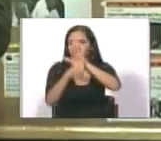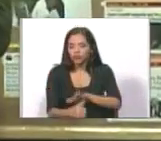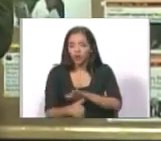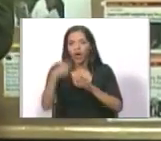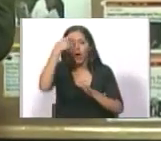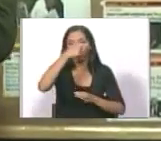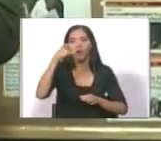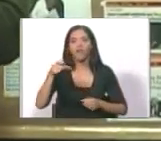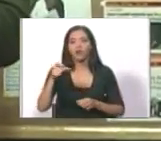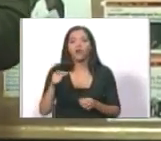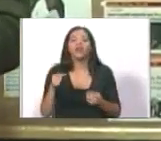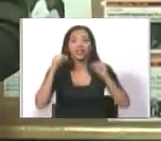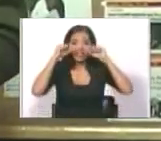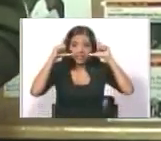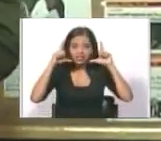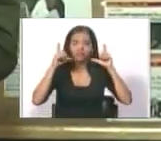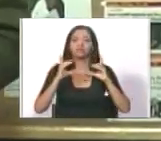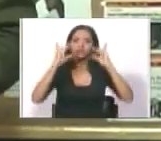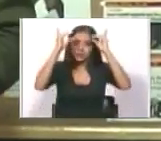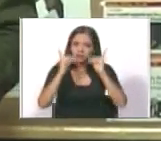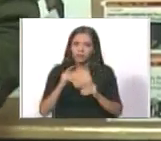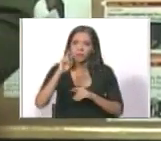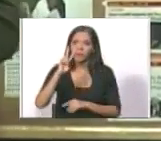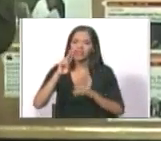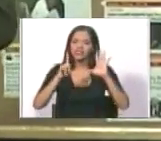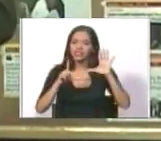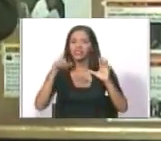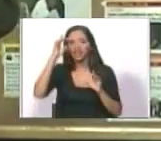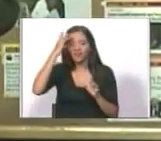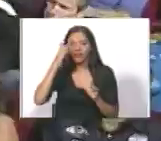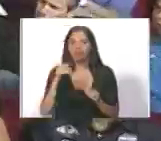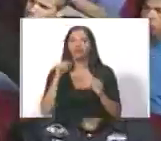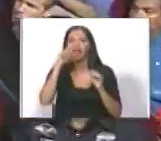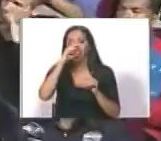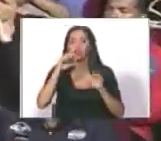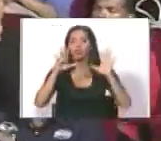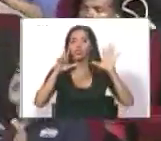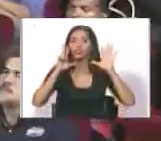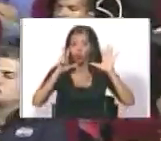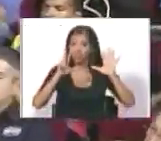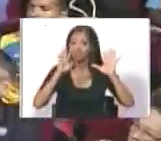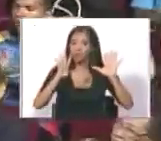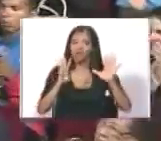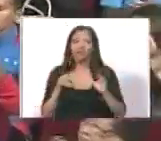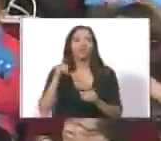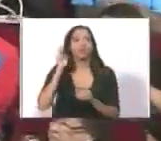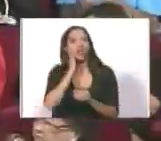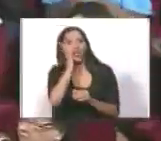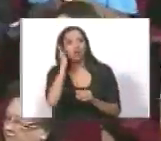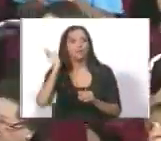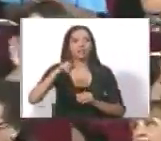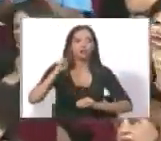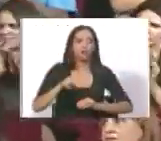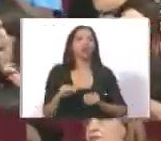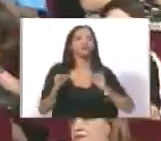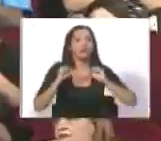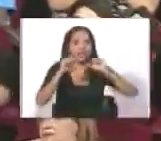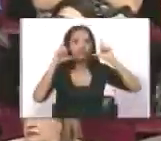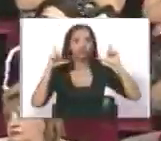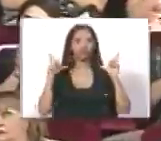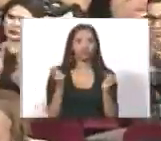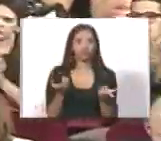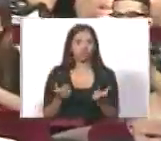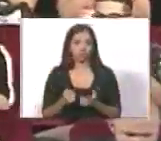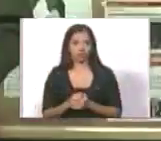que decidió despertar un 27 de febrero del año 89 y no se ha vuelto a dormir más nunca. Y tuvo la suerte, la